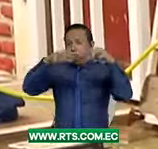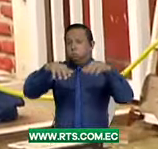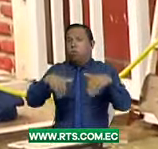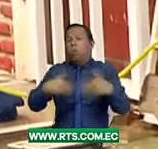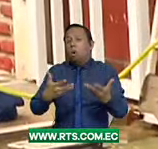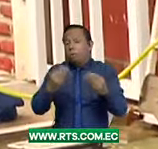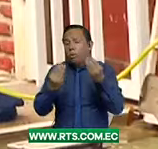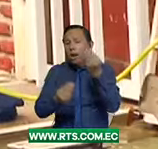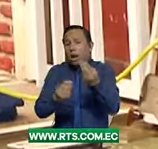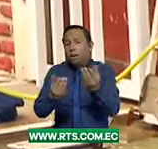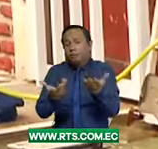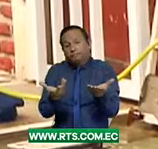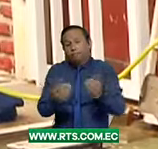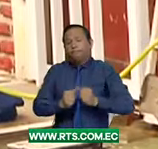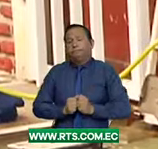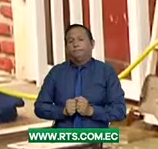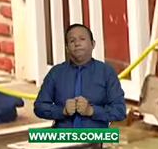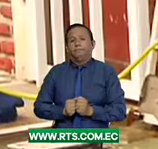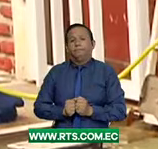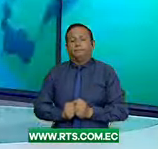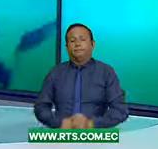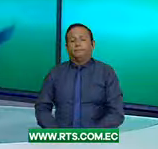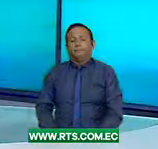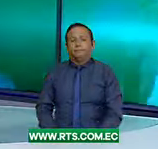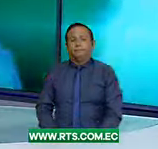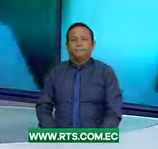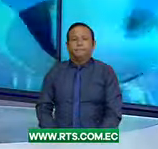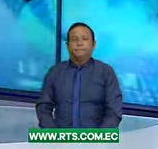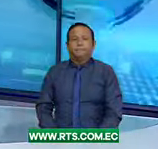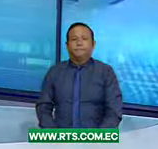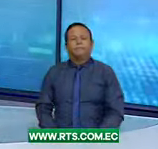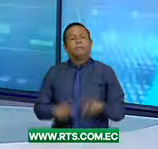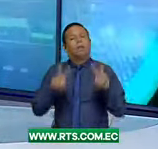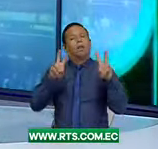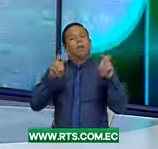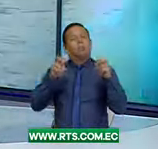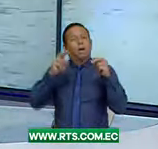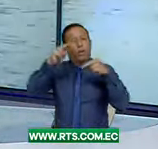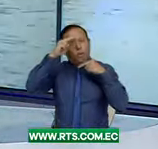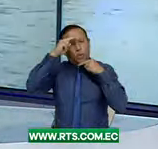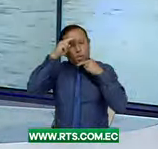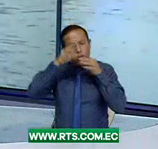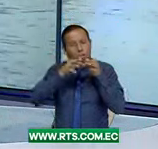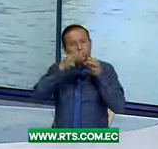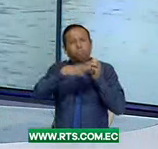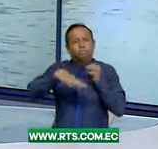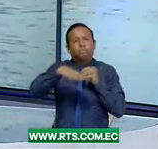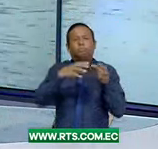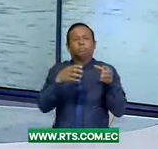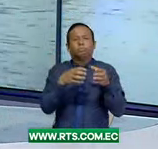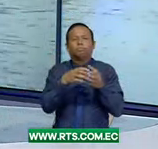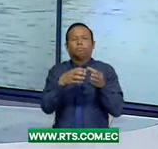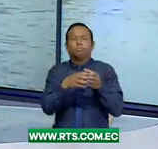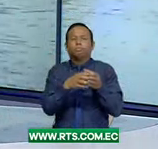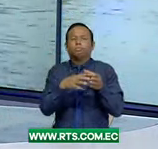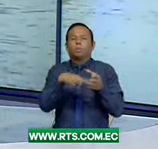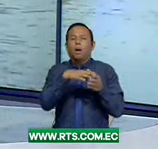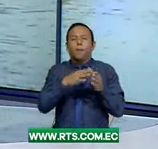informó Jorge Escobar. En este orden de noticias, la parroquia Pozorja, perteneciente a Guayaquil,